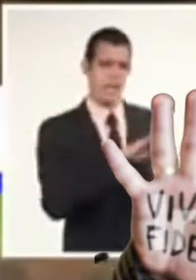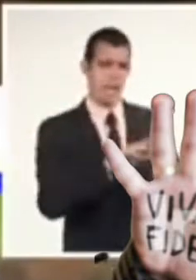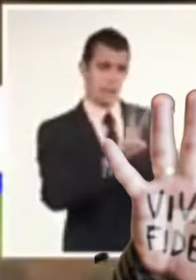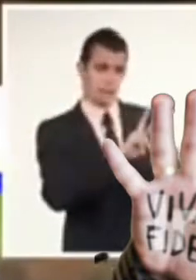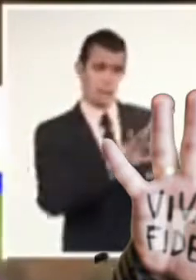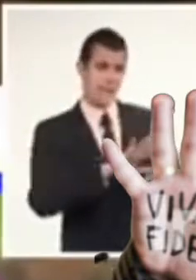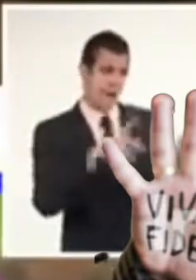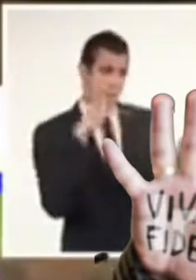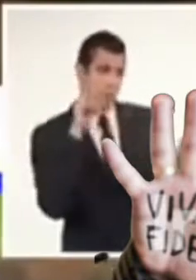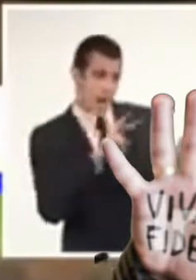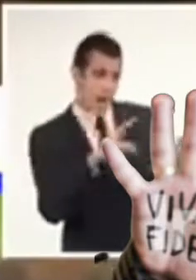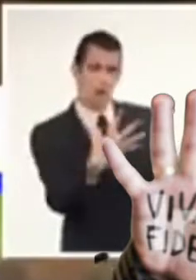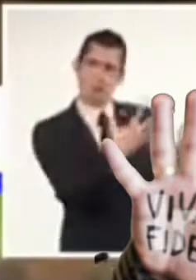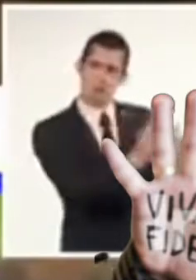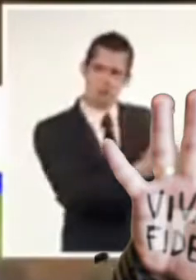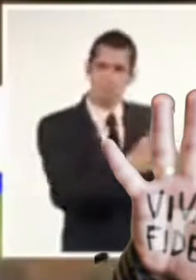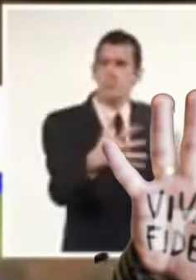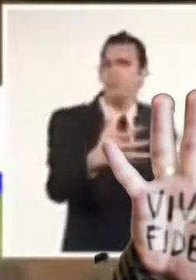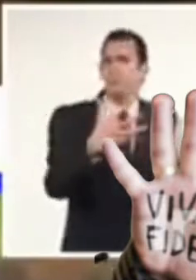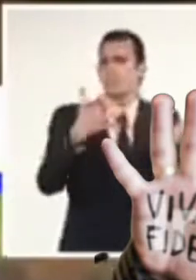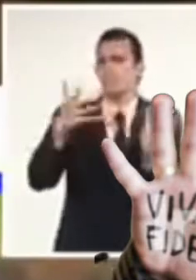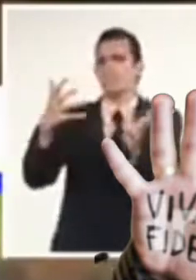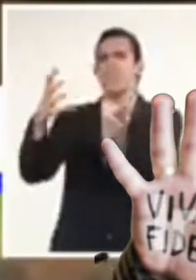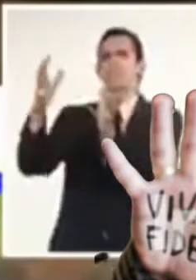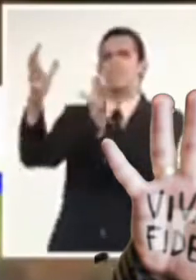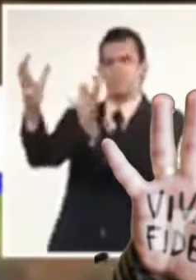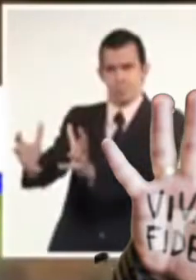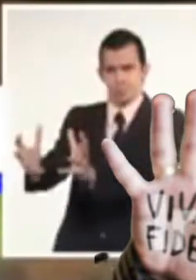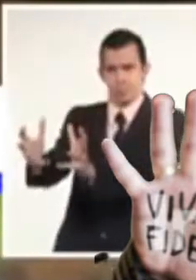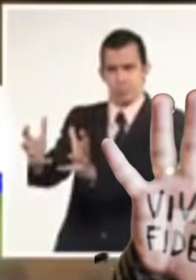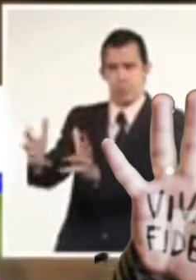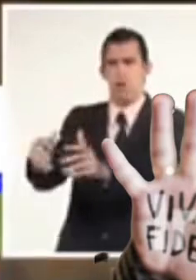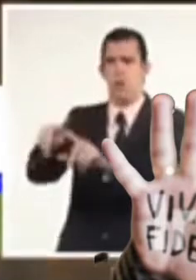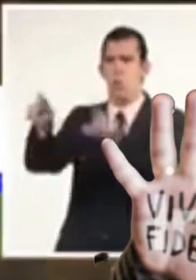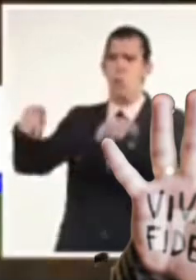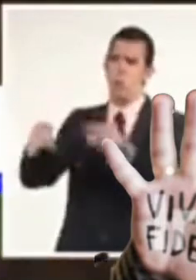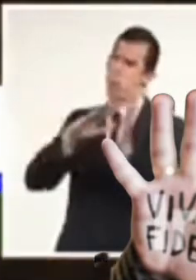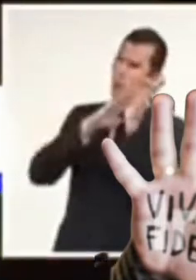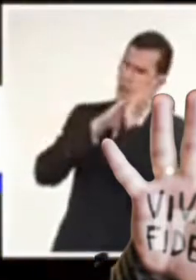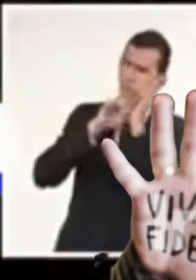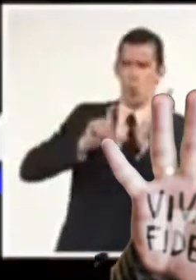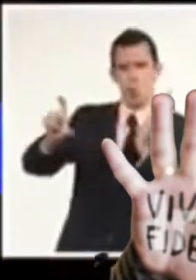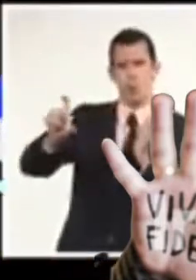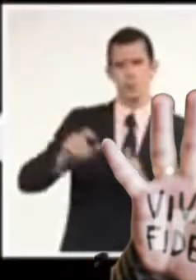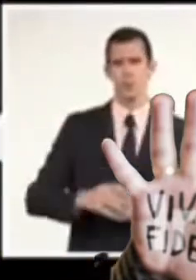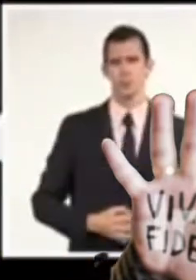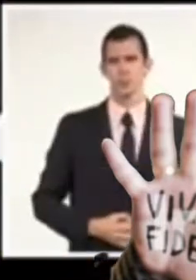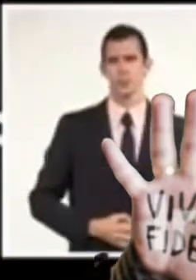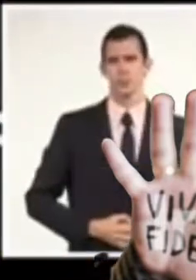lo que me quedaba, bueno, en la sala, y lo guardé para el último cuarto.